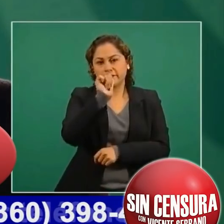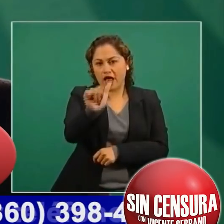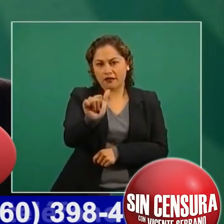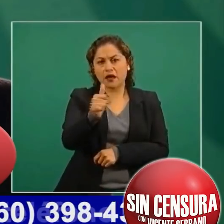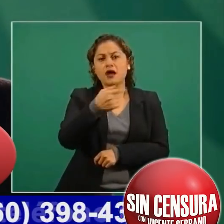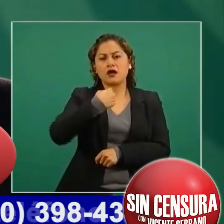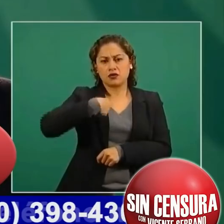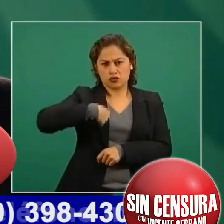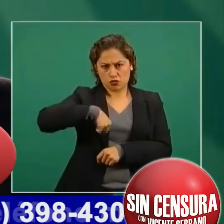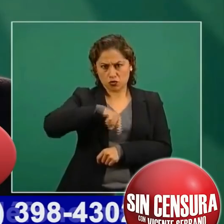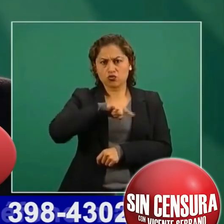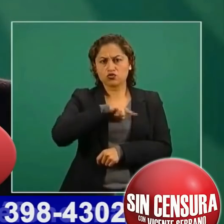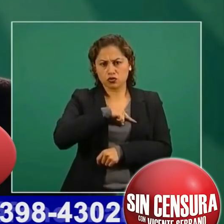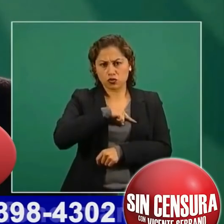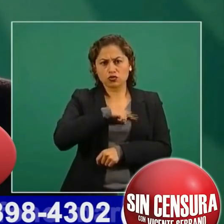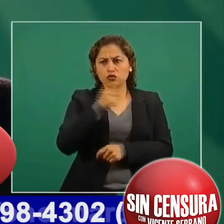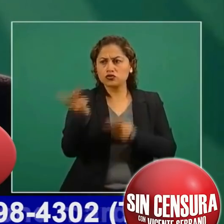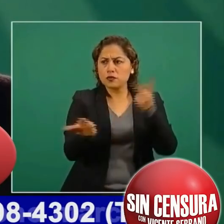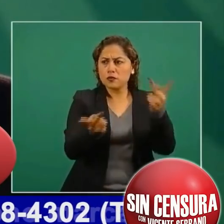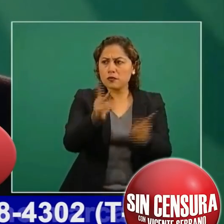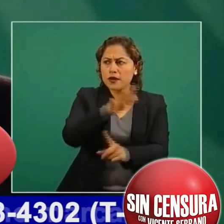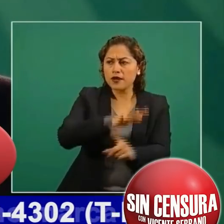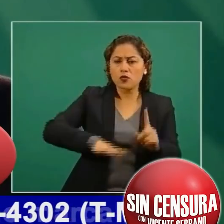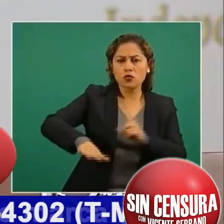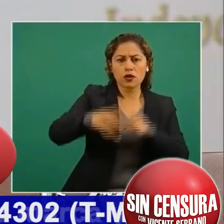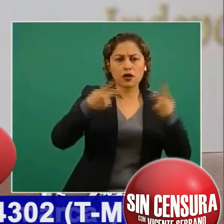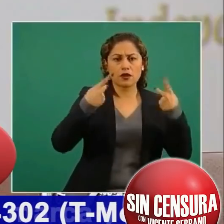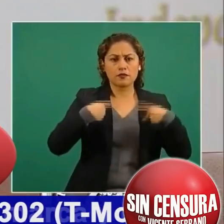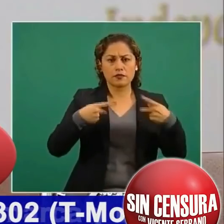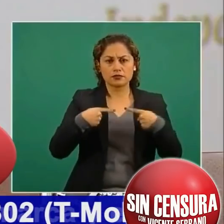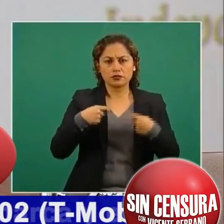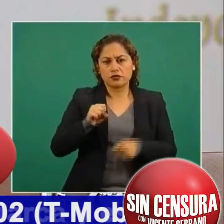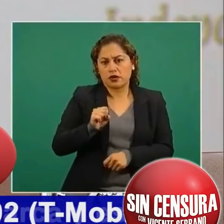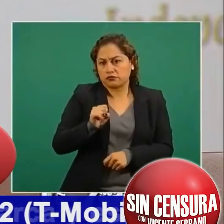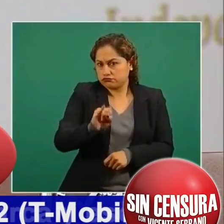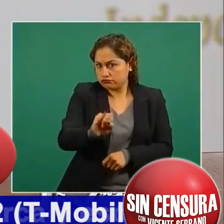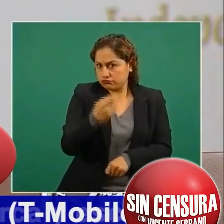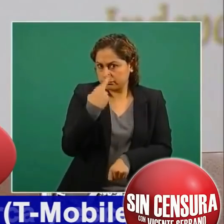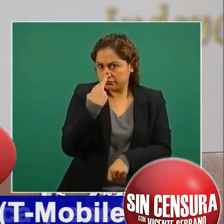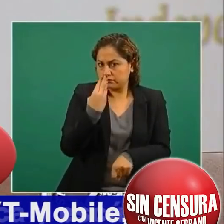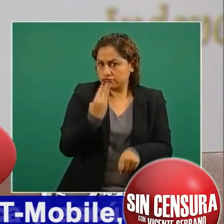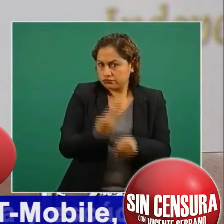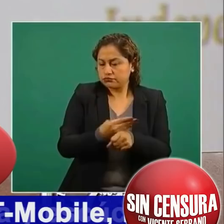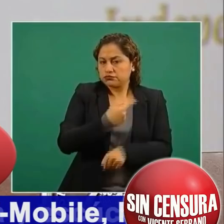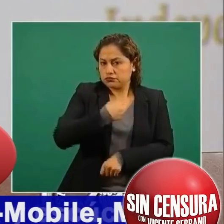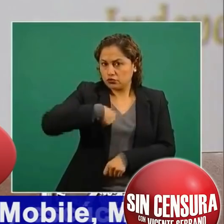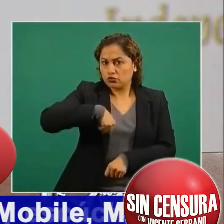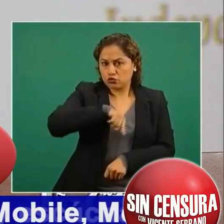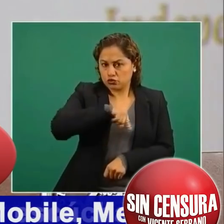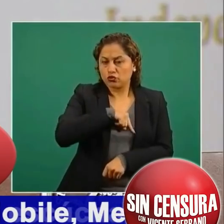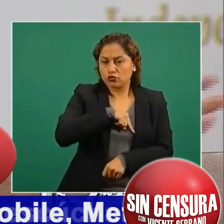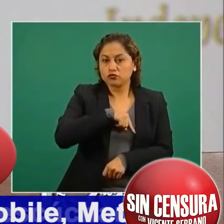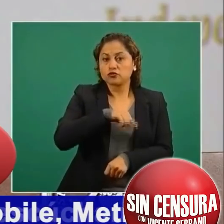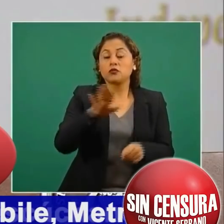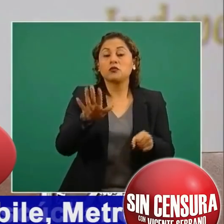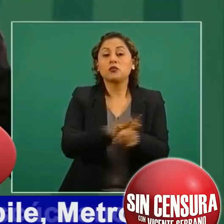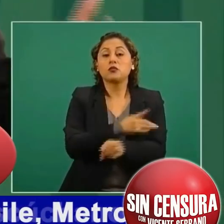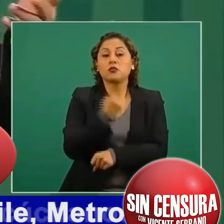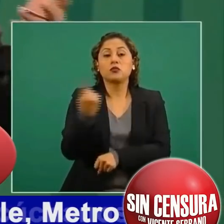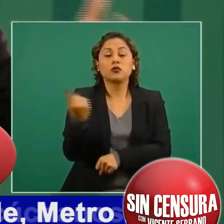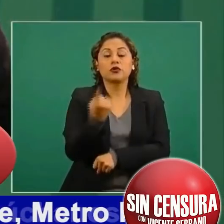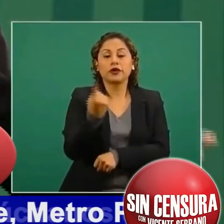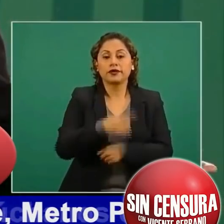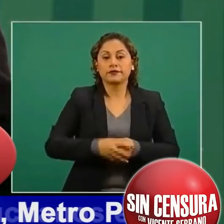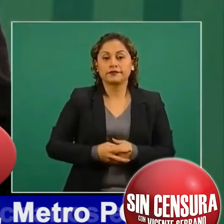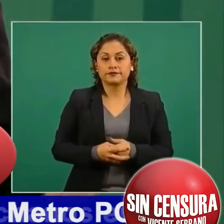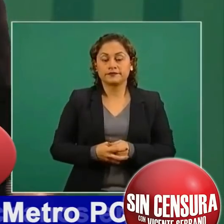Sí, porque de lo contrario estaría yo